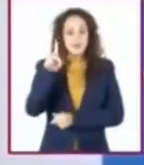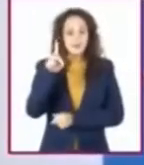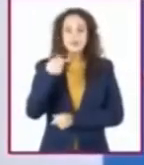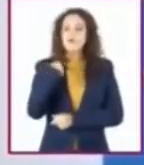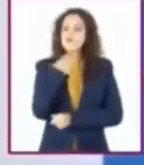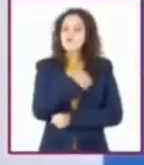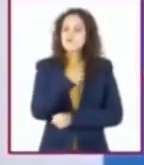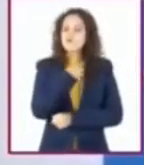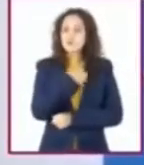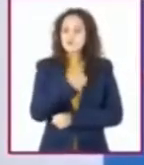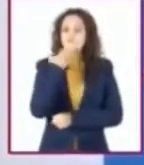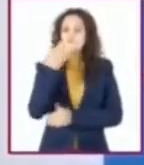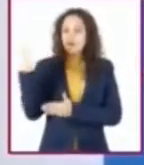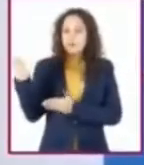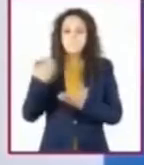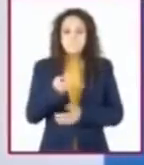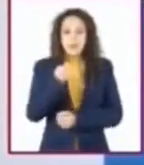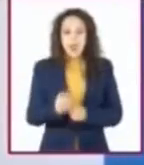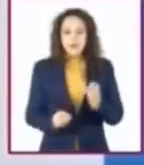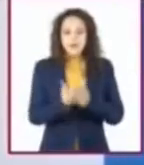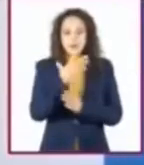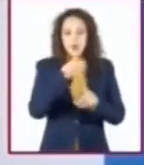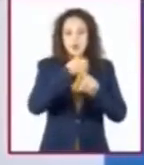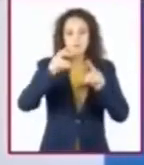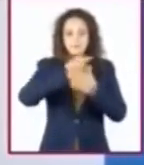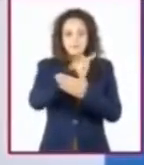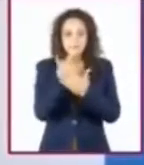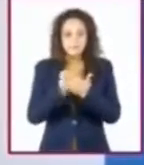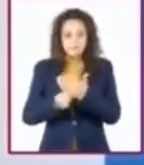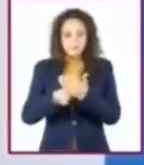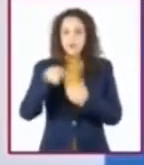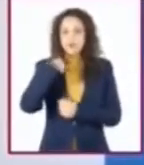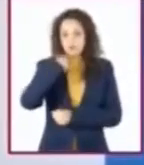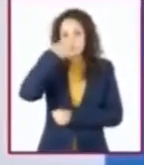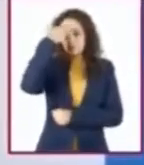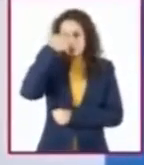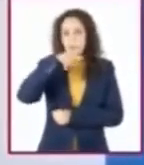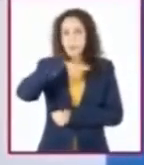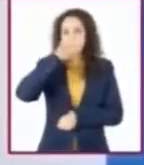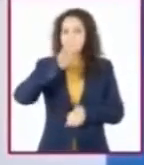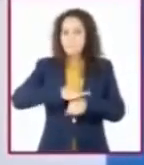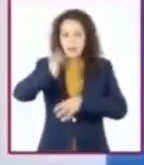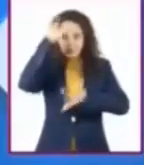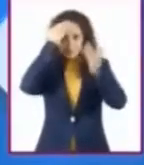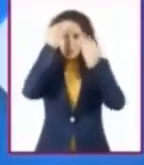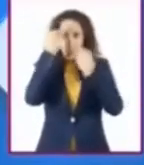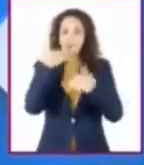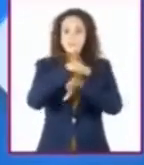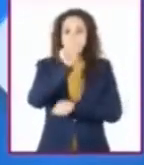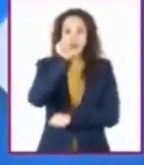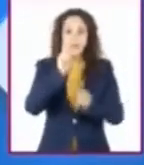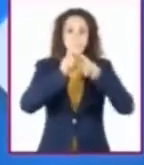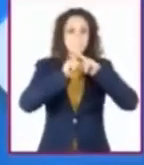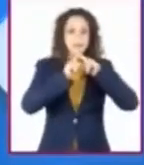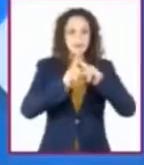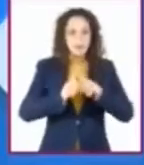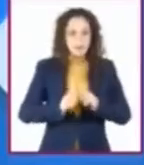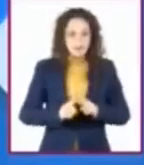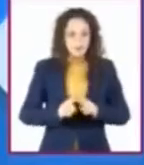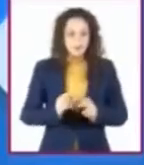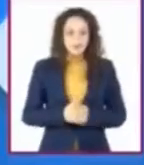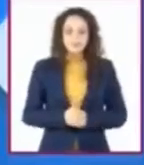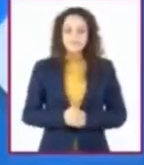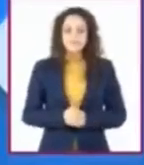bienvenida a esta nueva sesión, en la que seguramente aprenderán más sobre las matemáticas. Continuamos